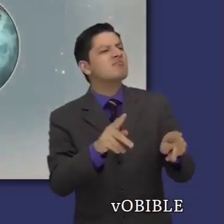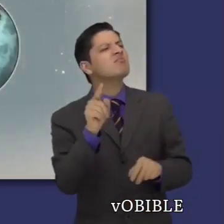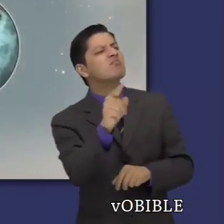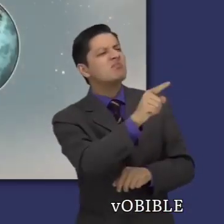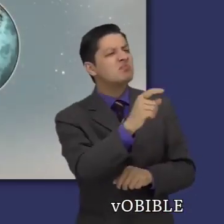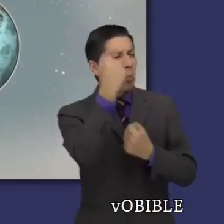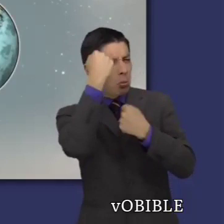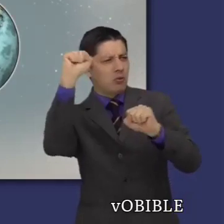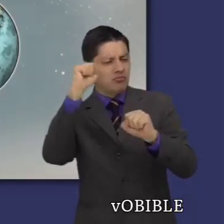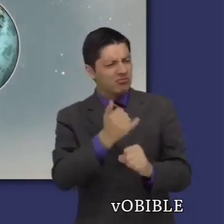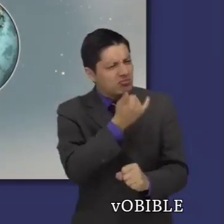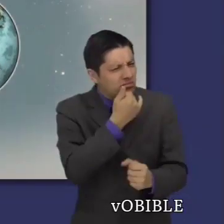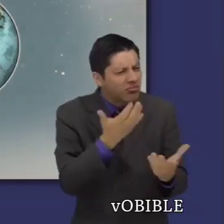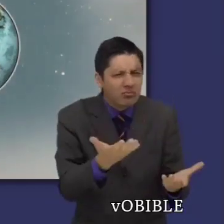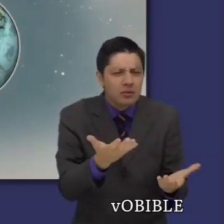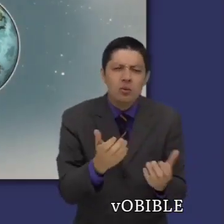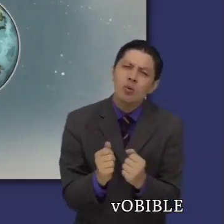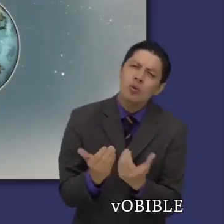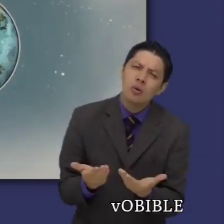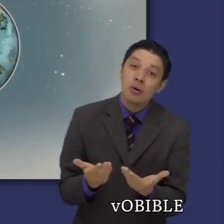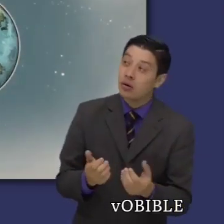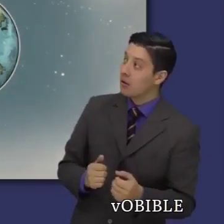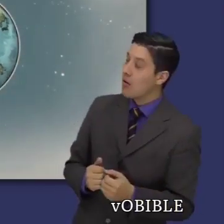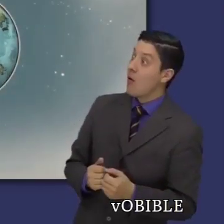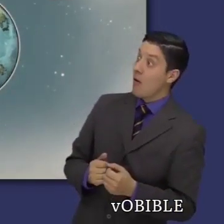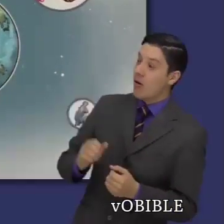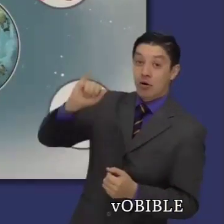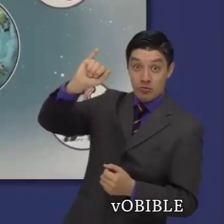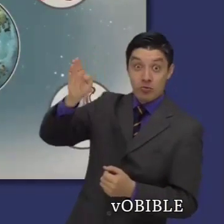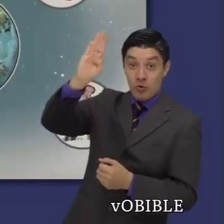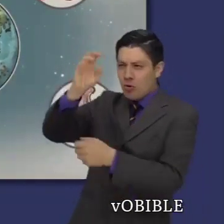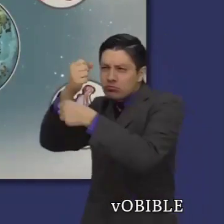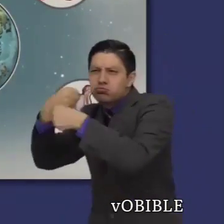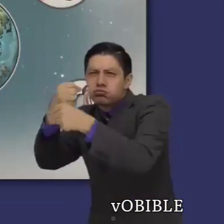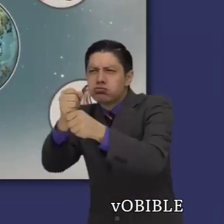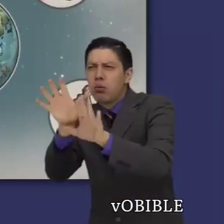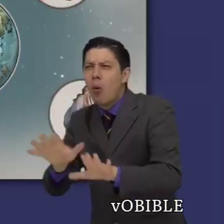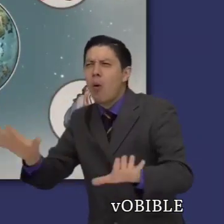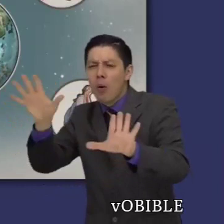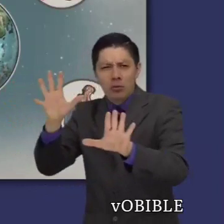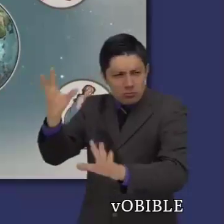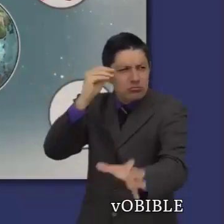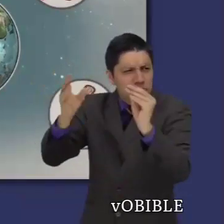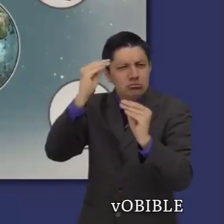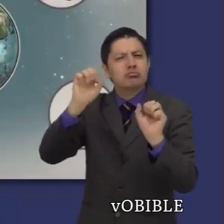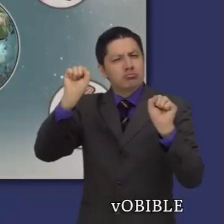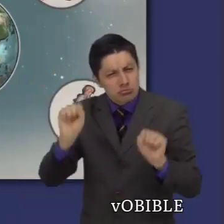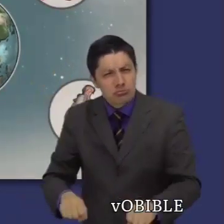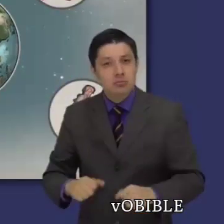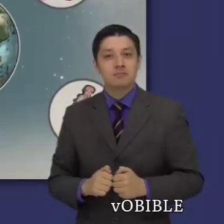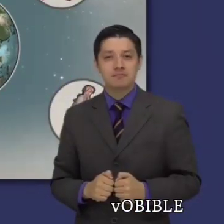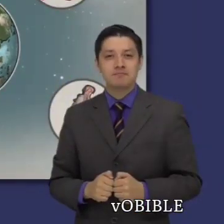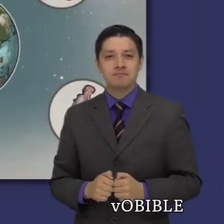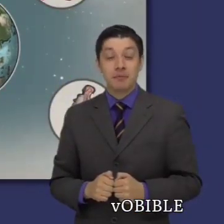También explica que la conducta malvada de la gente no tiene excusa, pues las cualidades invisibles de Dios se perciben claramente en la